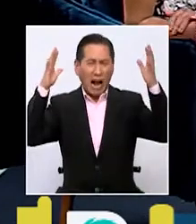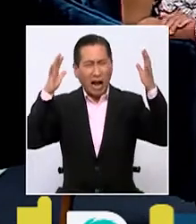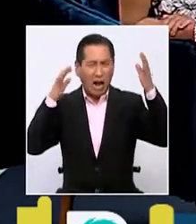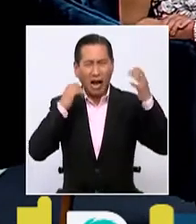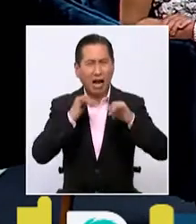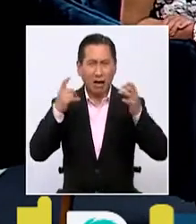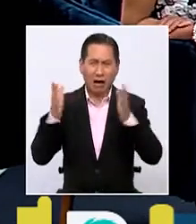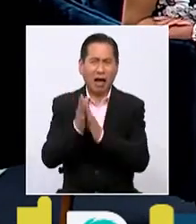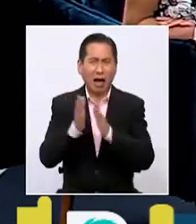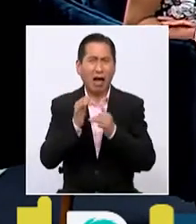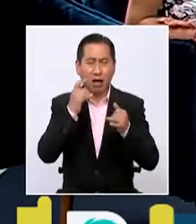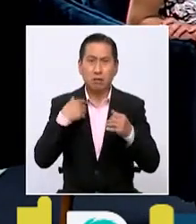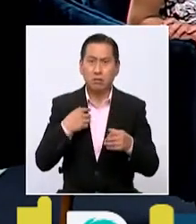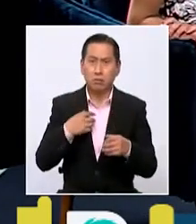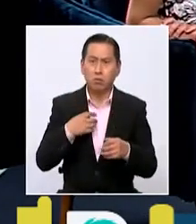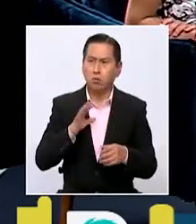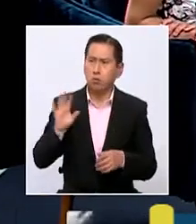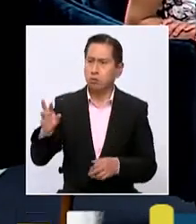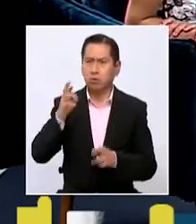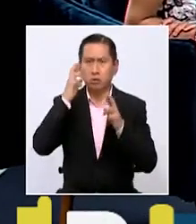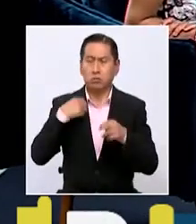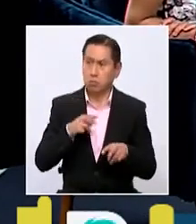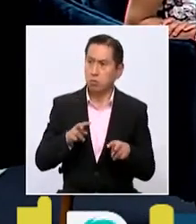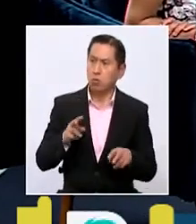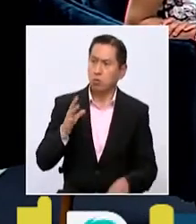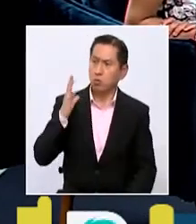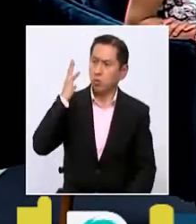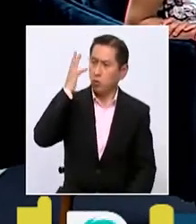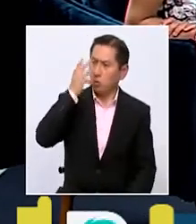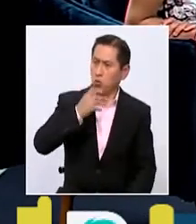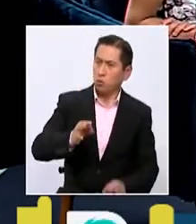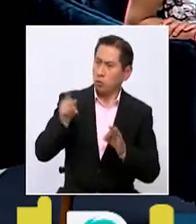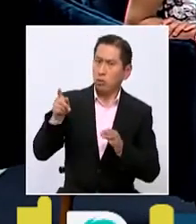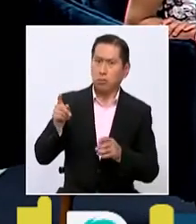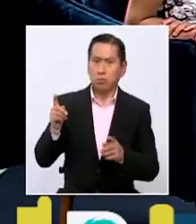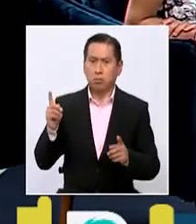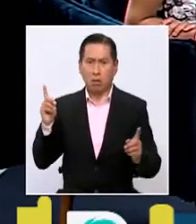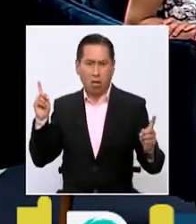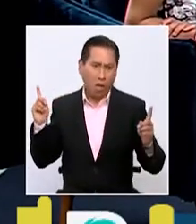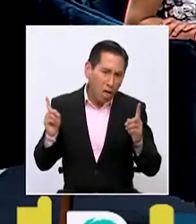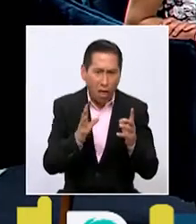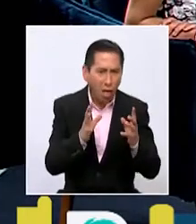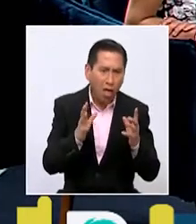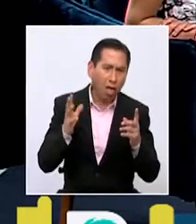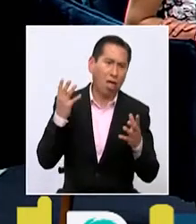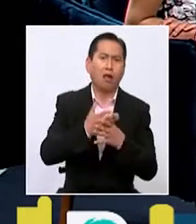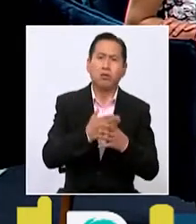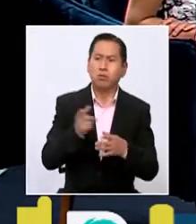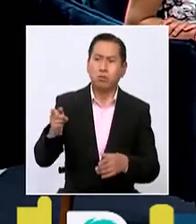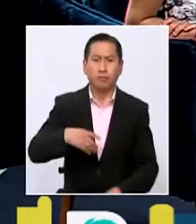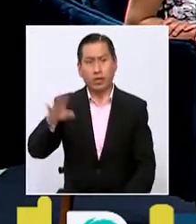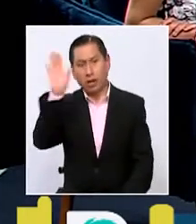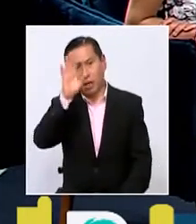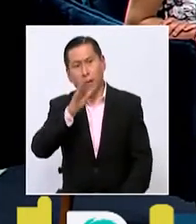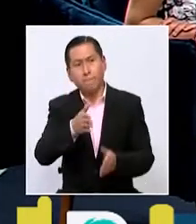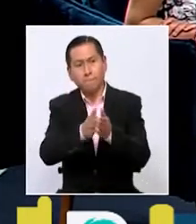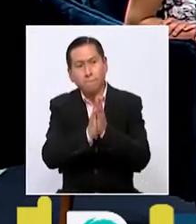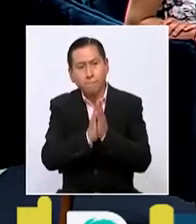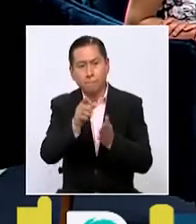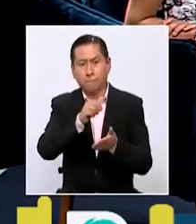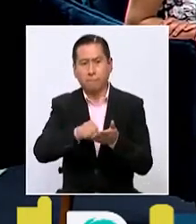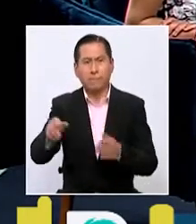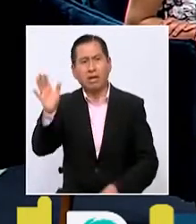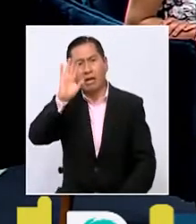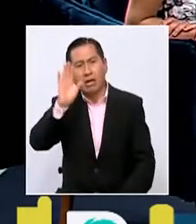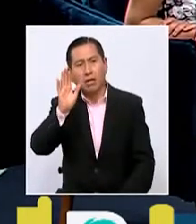aplaudir. Qué lindo. Son respetuosas, gente bella, maravillosa, no se acercan a los actores, le levantan la mano para solicitarle un